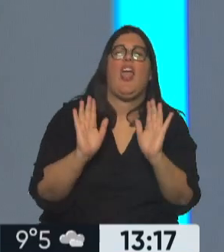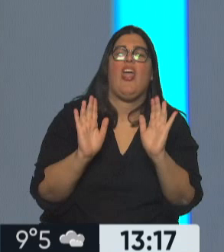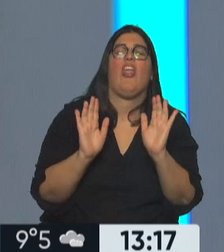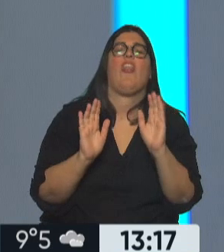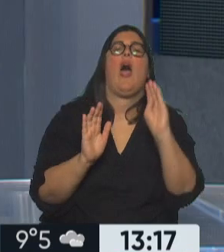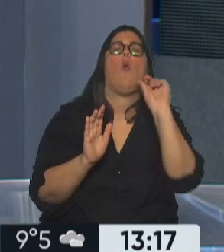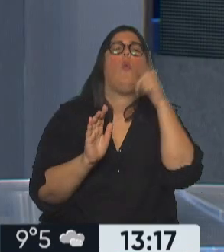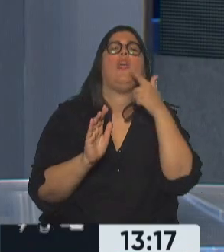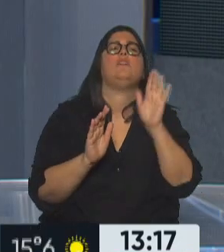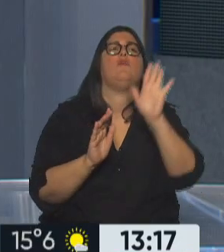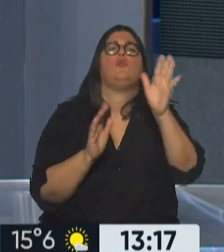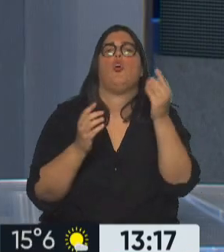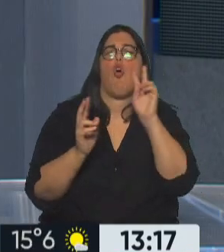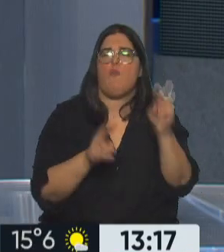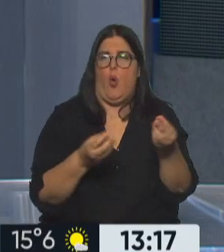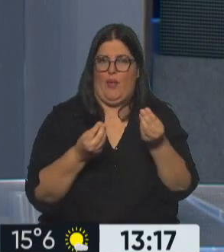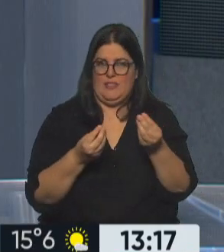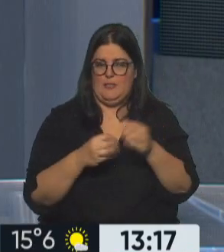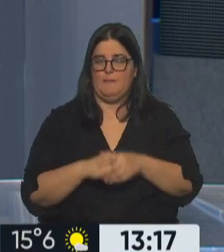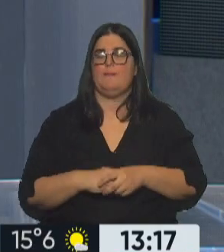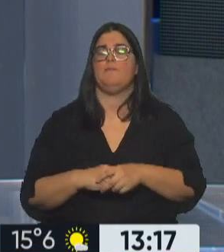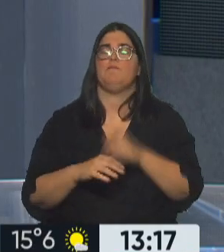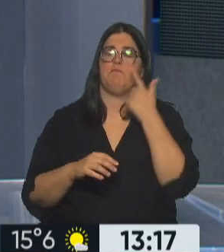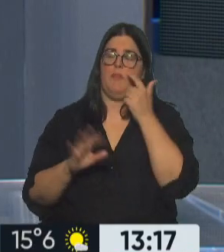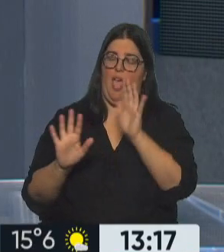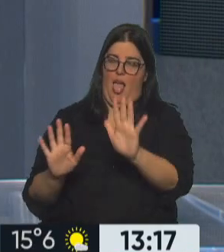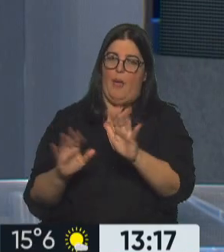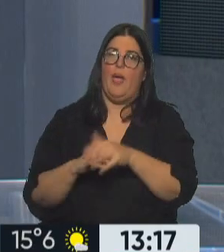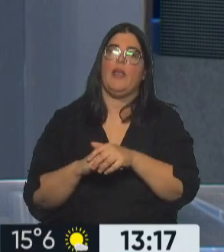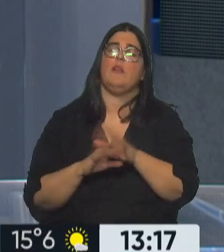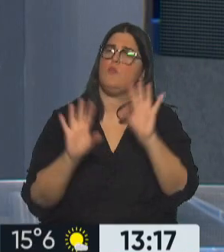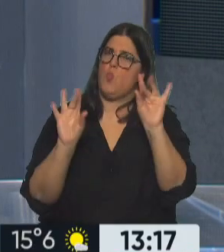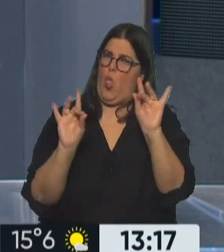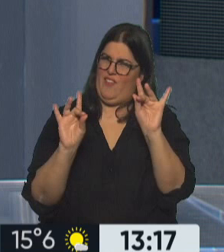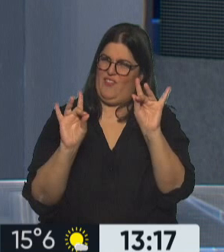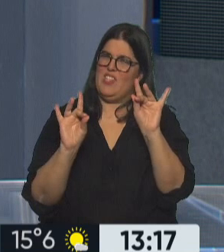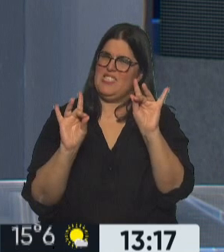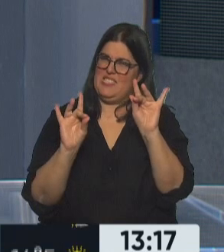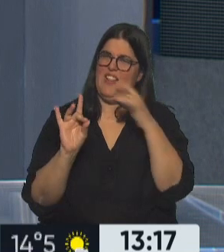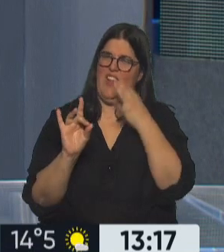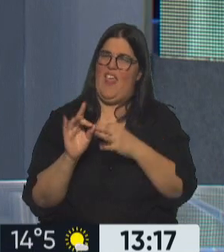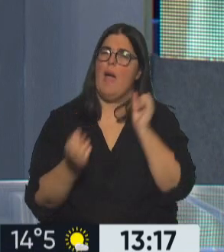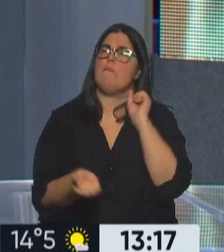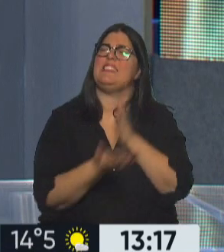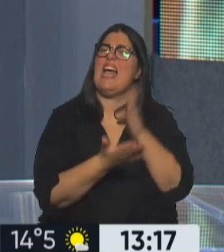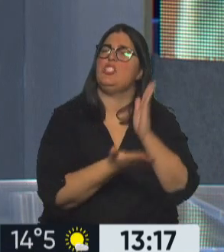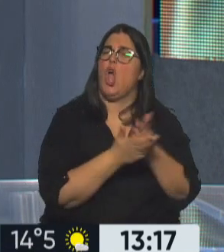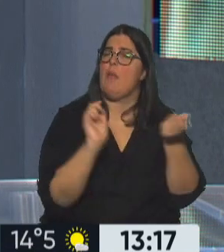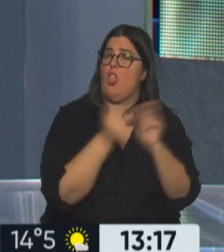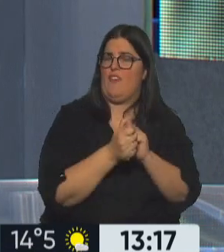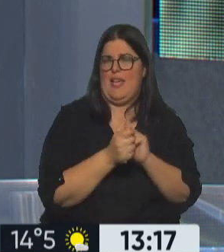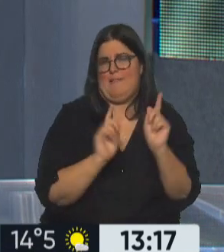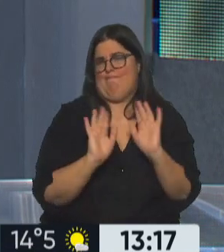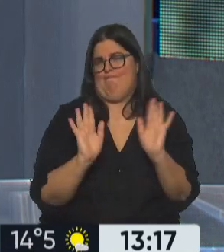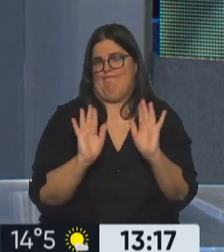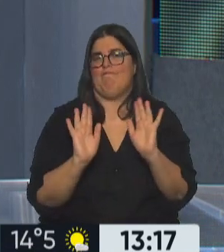de ahora en adelante? Bueno, a ver, va a ser muy difícil modificar las sanciones a partir de la acción de los BRICS. No nos